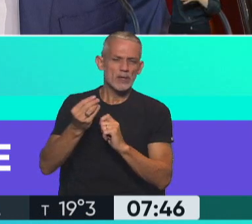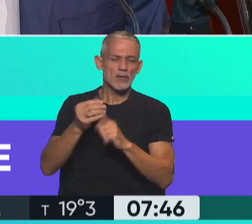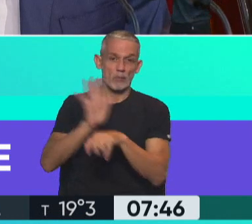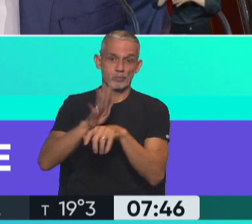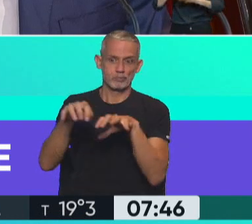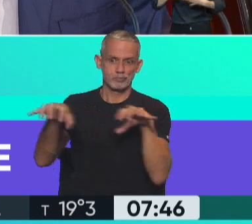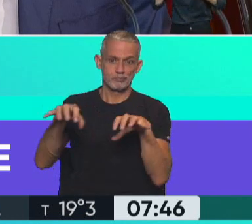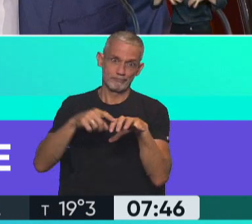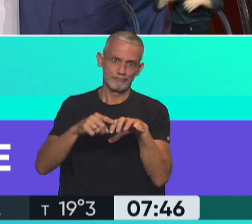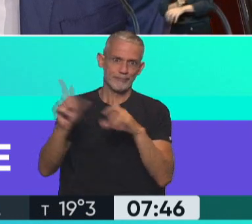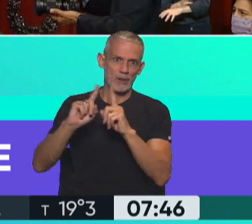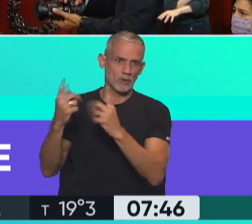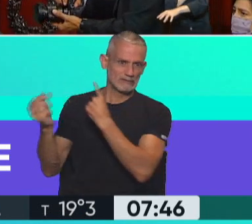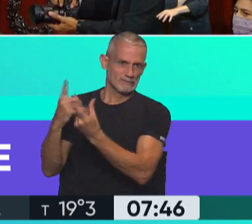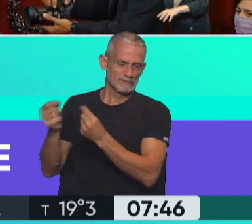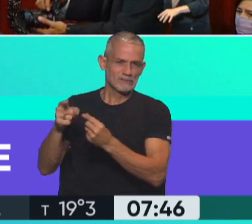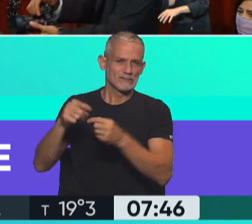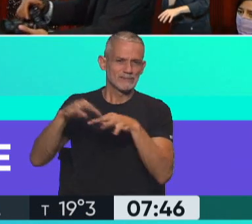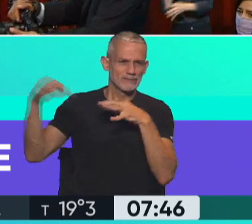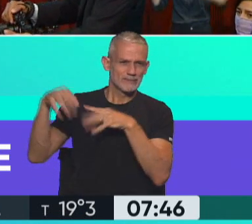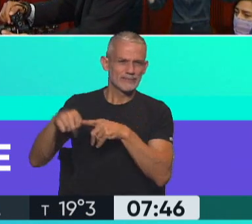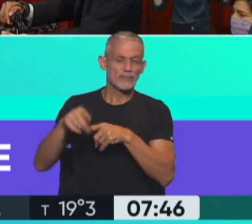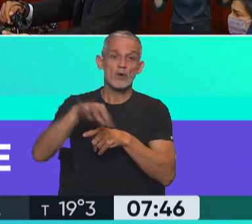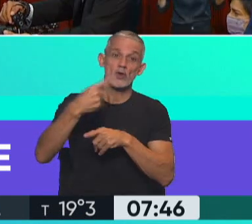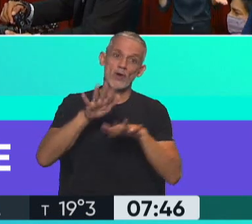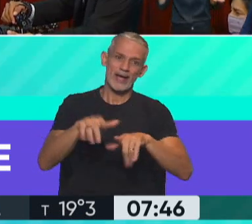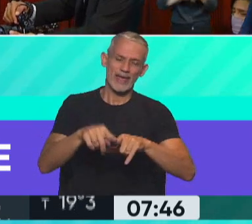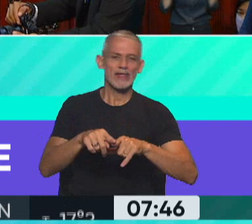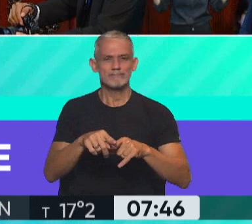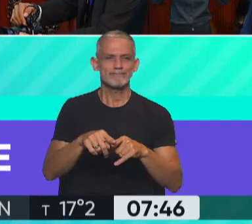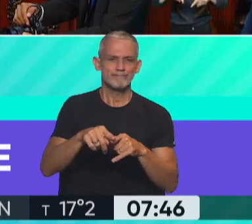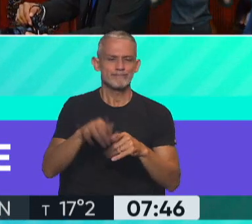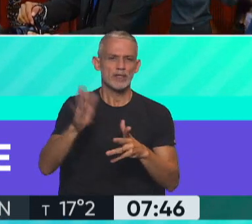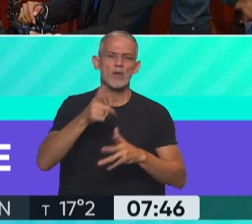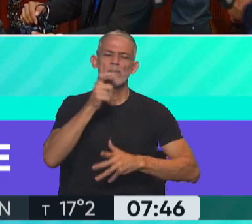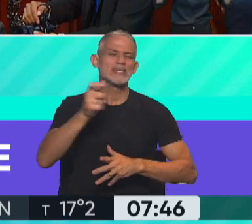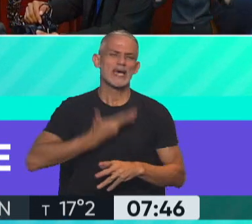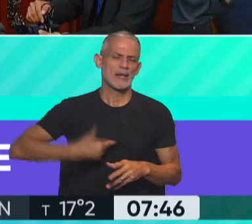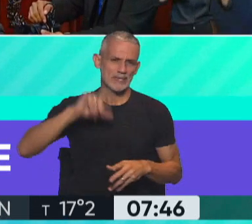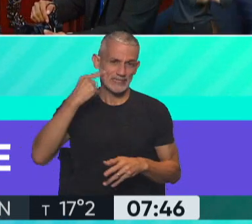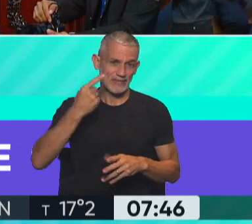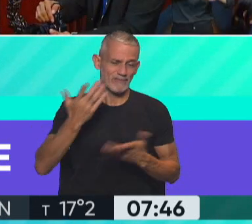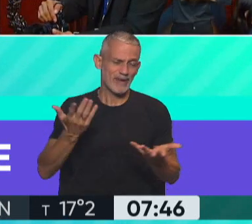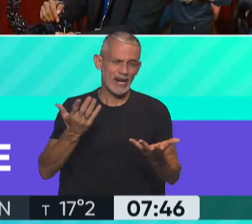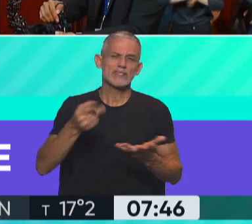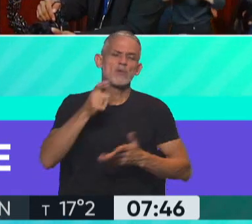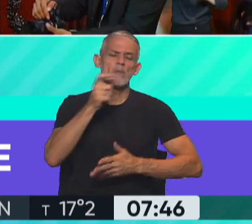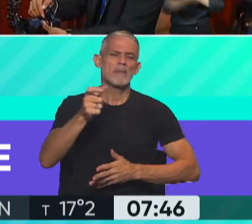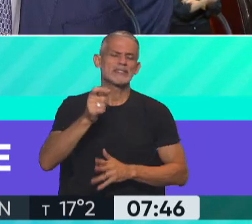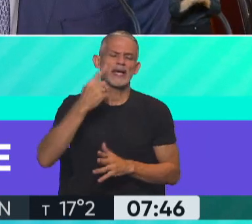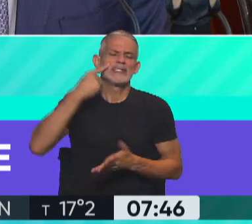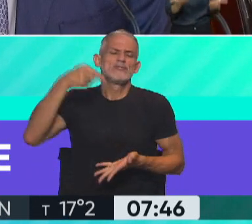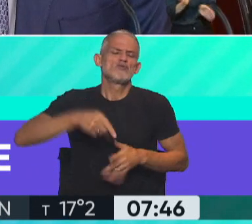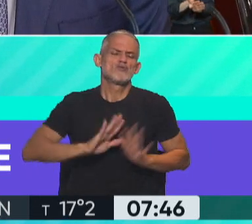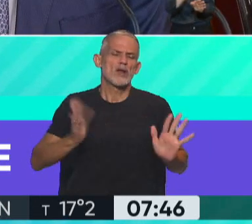que se observó claramente en el bloque opositor, hay que decir que el mensaje del presidente es un mensaje